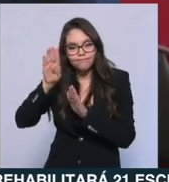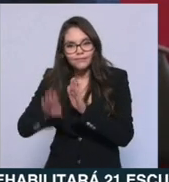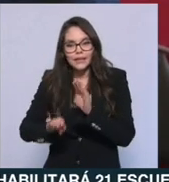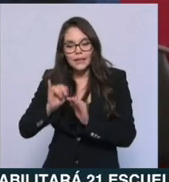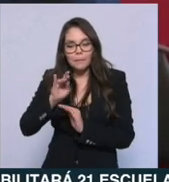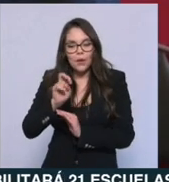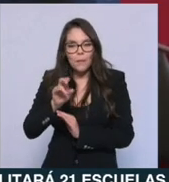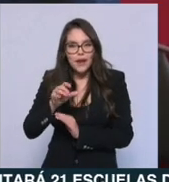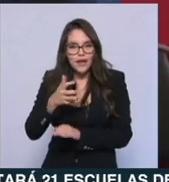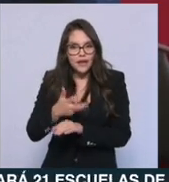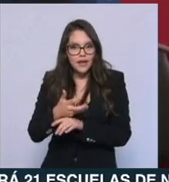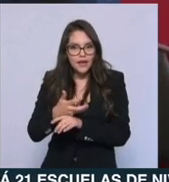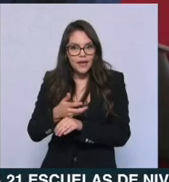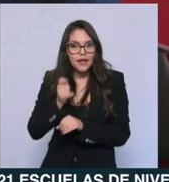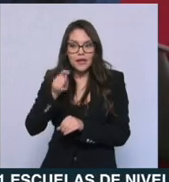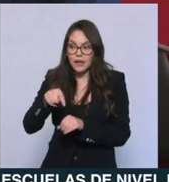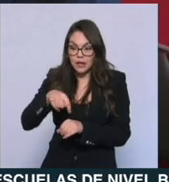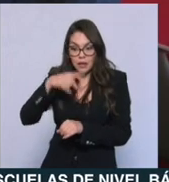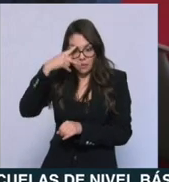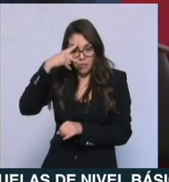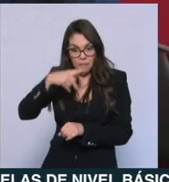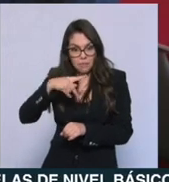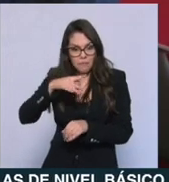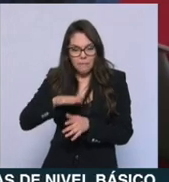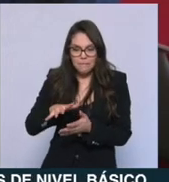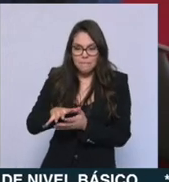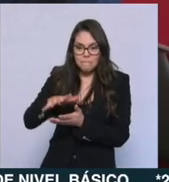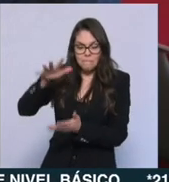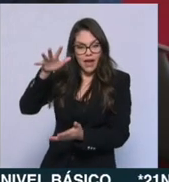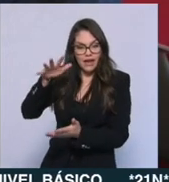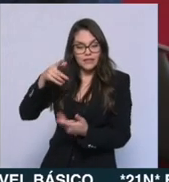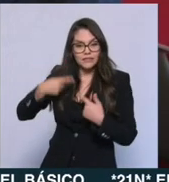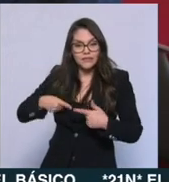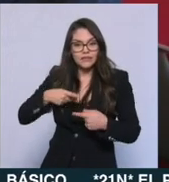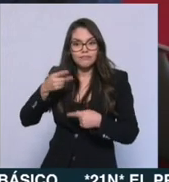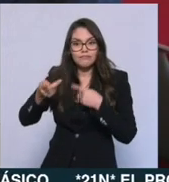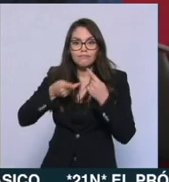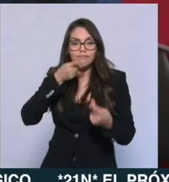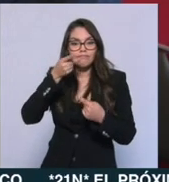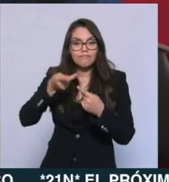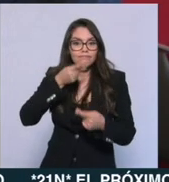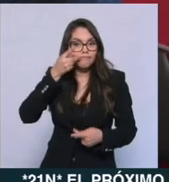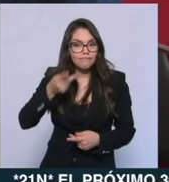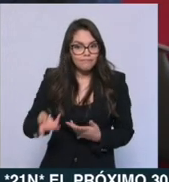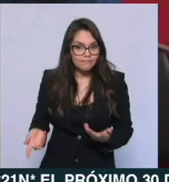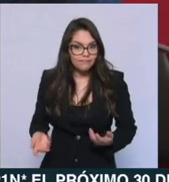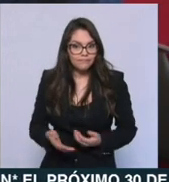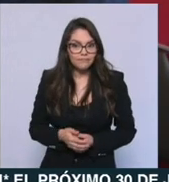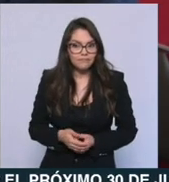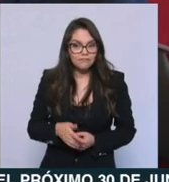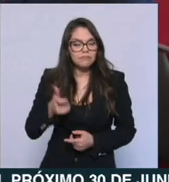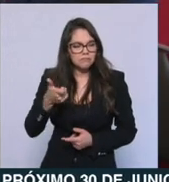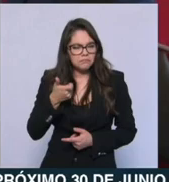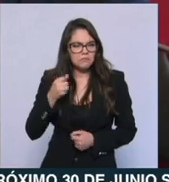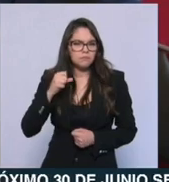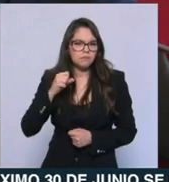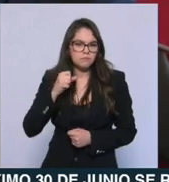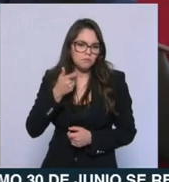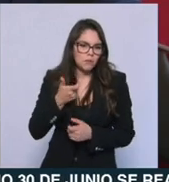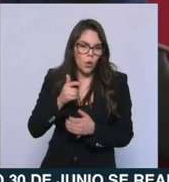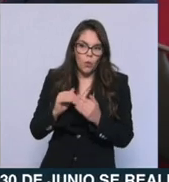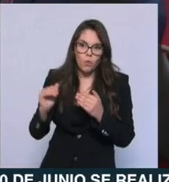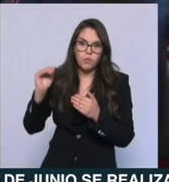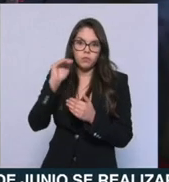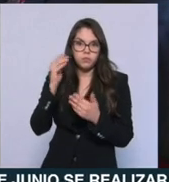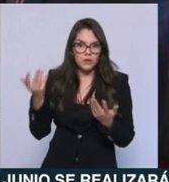país con más hispanohablantes del mundo. Y es una economía potente.